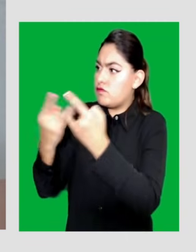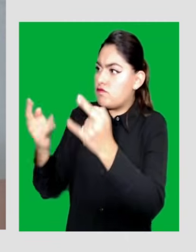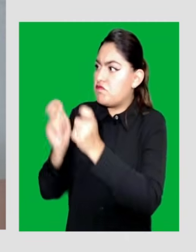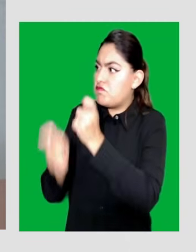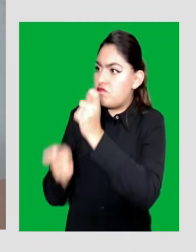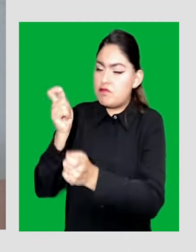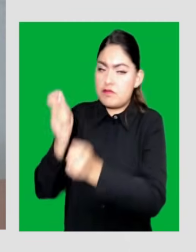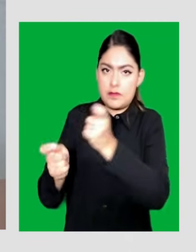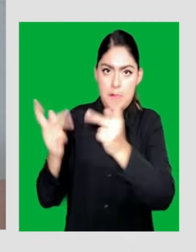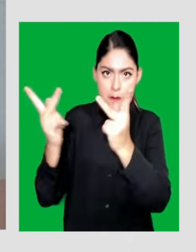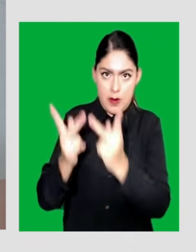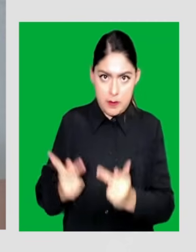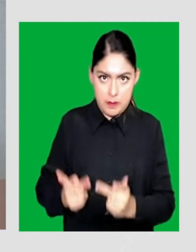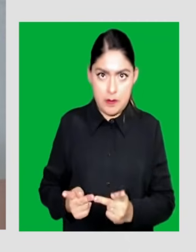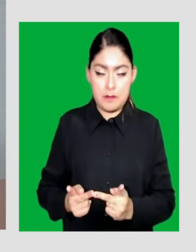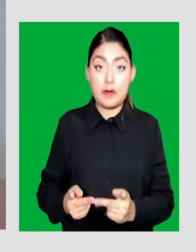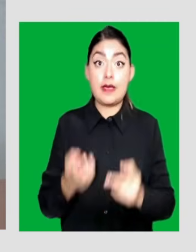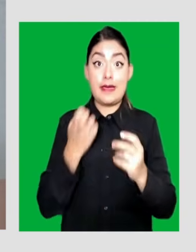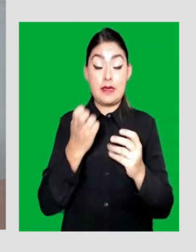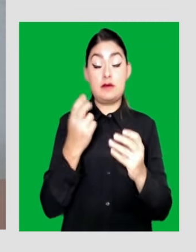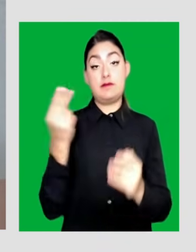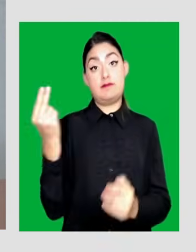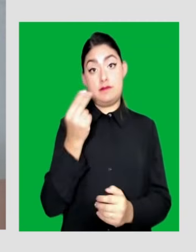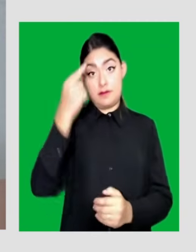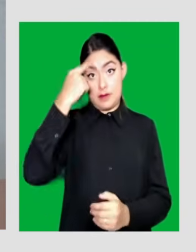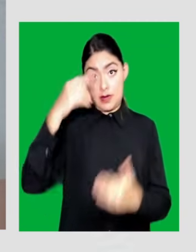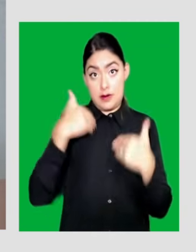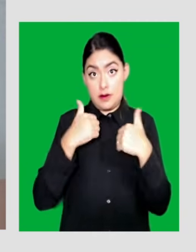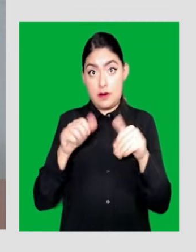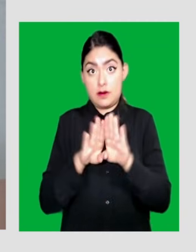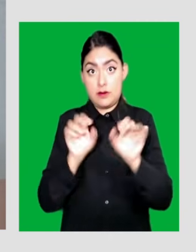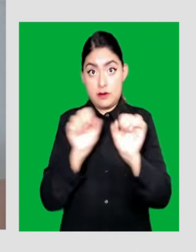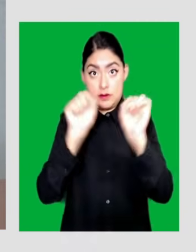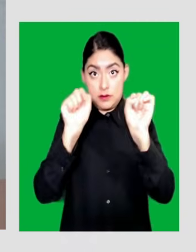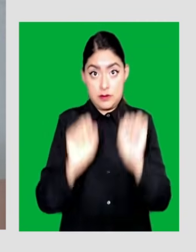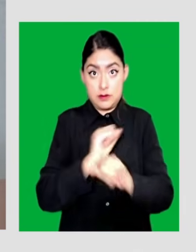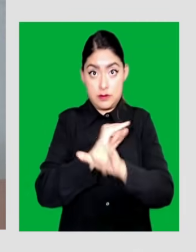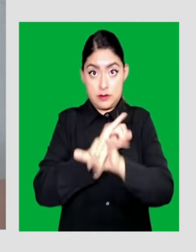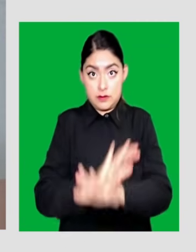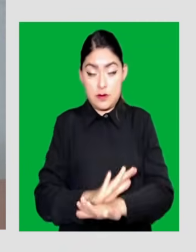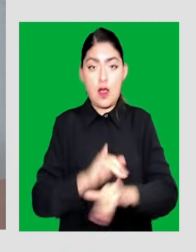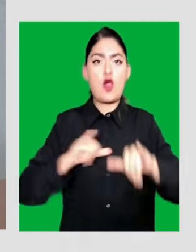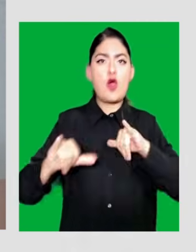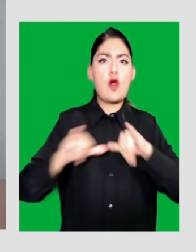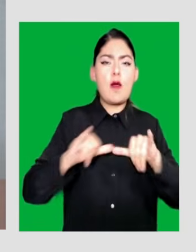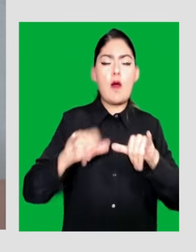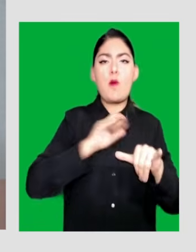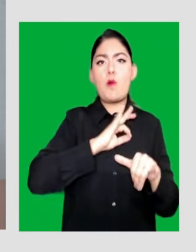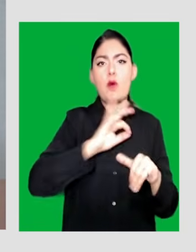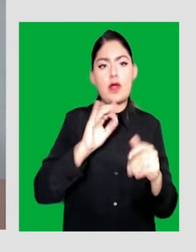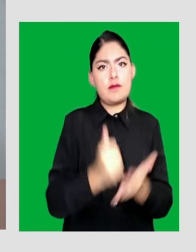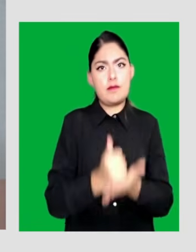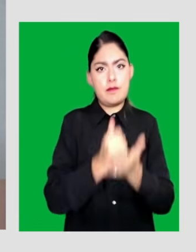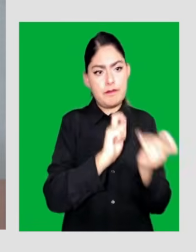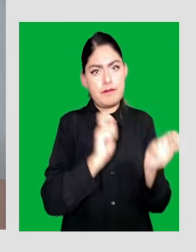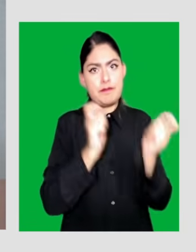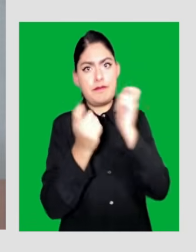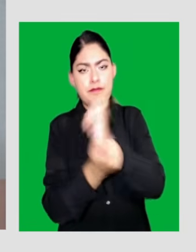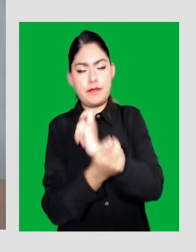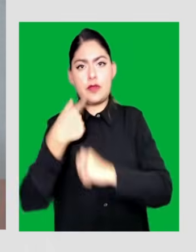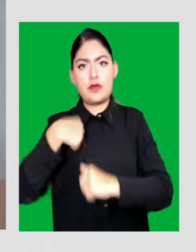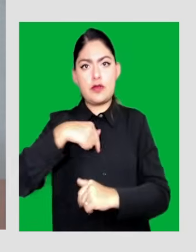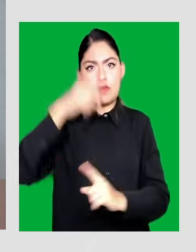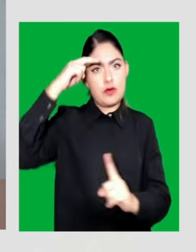estos sistemas, cuáles son sus diversas aplicaciones y su importancia para añadir una dimensión geoespacial